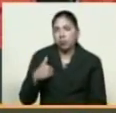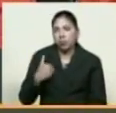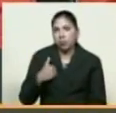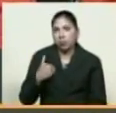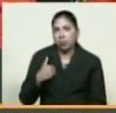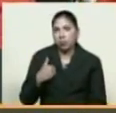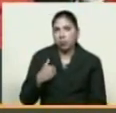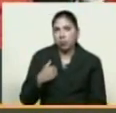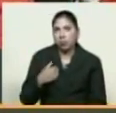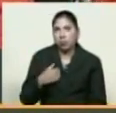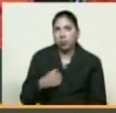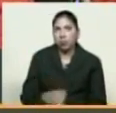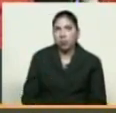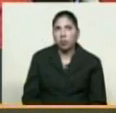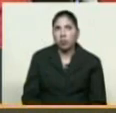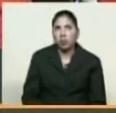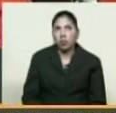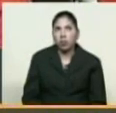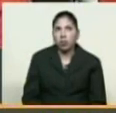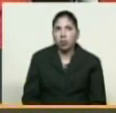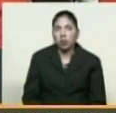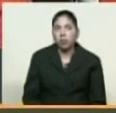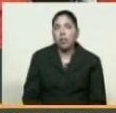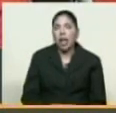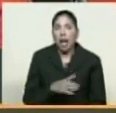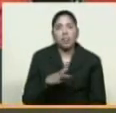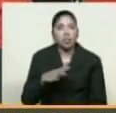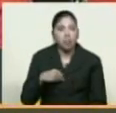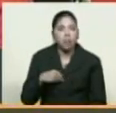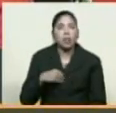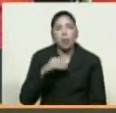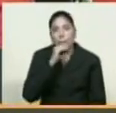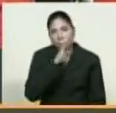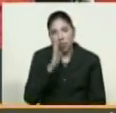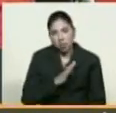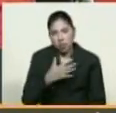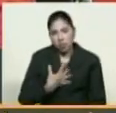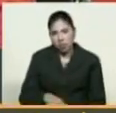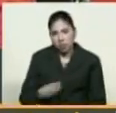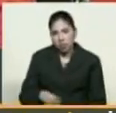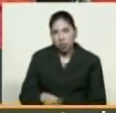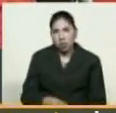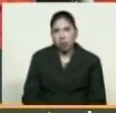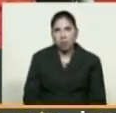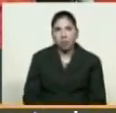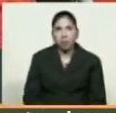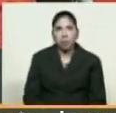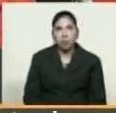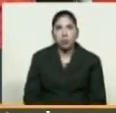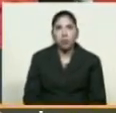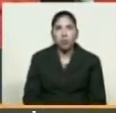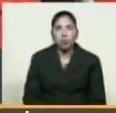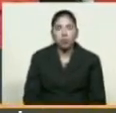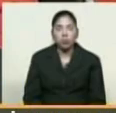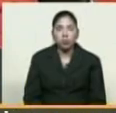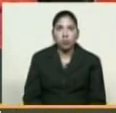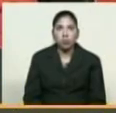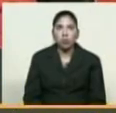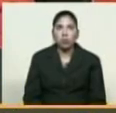Honduras, o a Mac, o a Temer en Brasil, no tiene ningún problema para